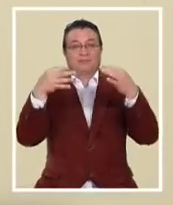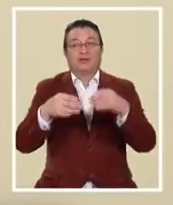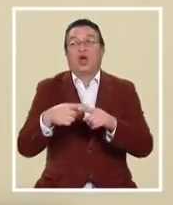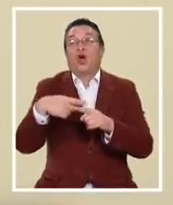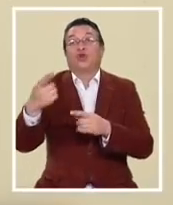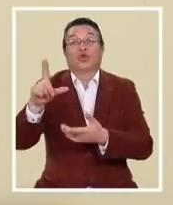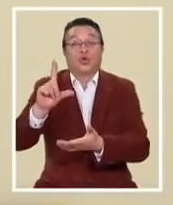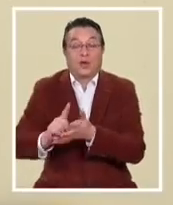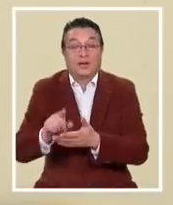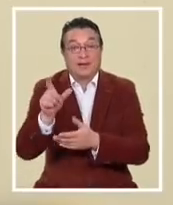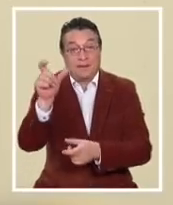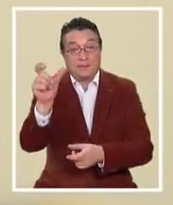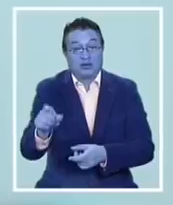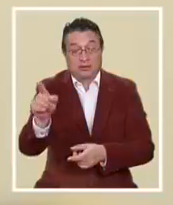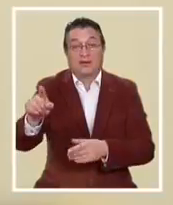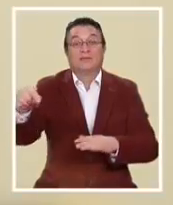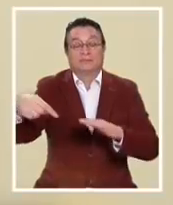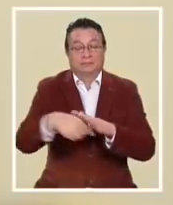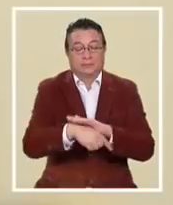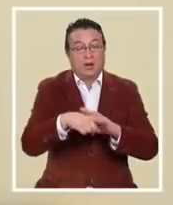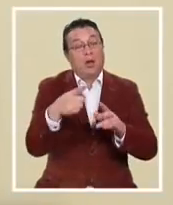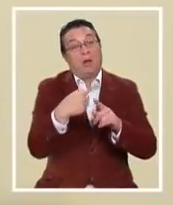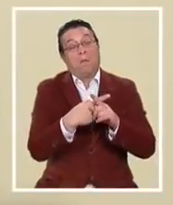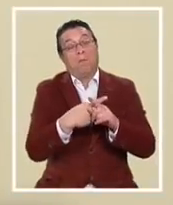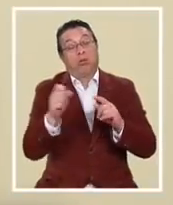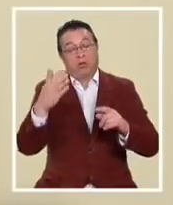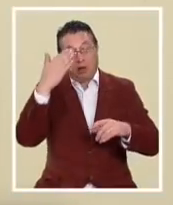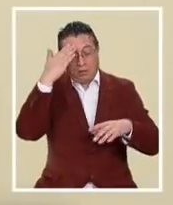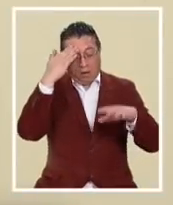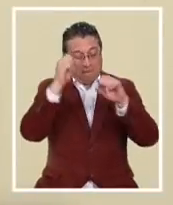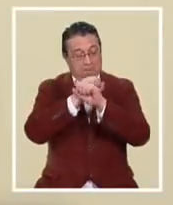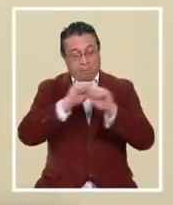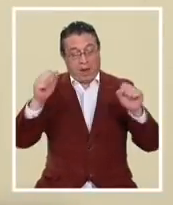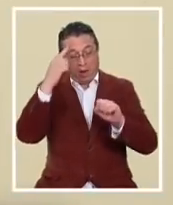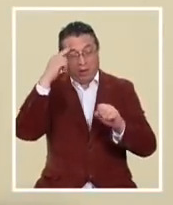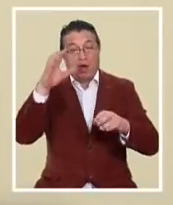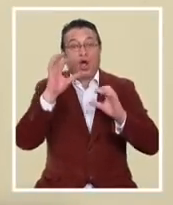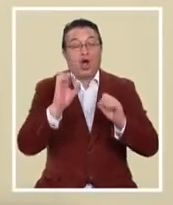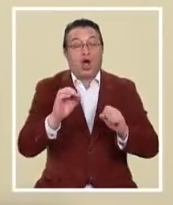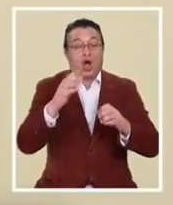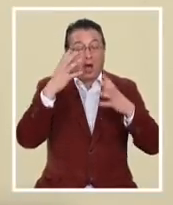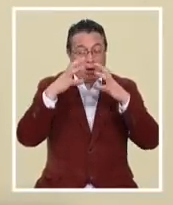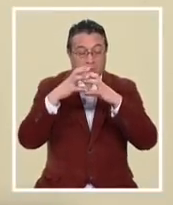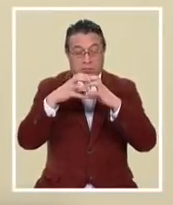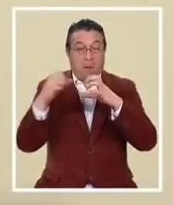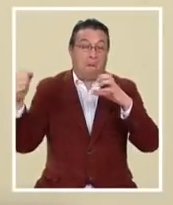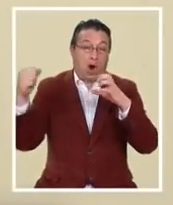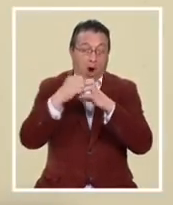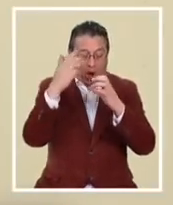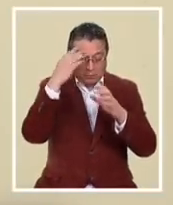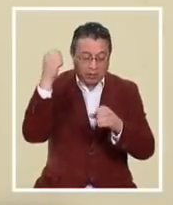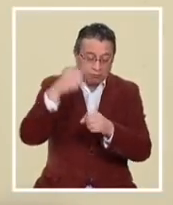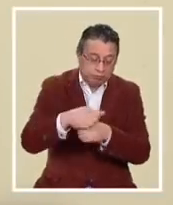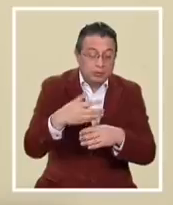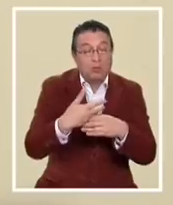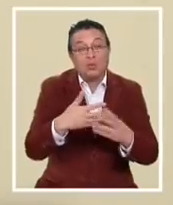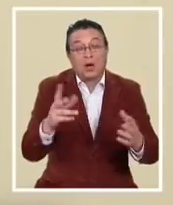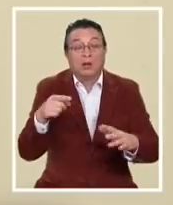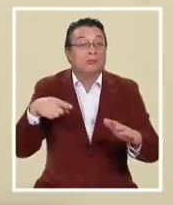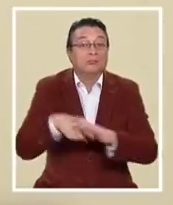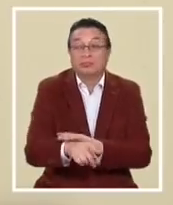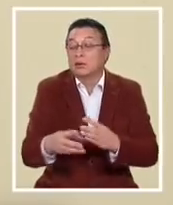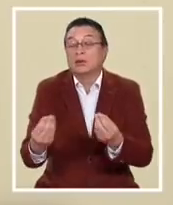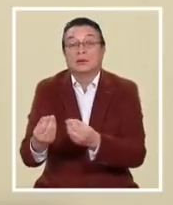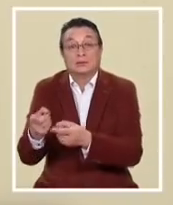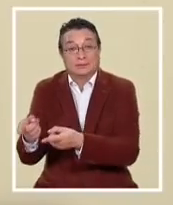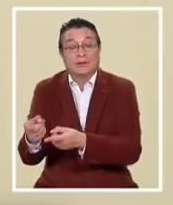lugar, es paciente que llega inconsciente por un accidente cerebrovascular, por un trauma encéfalo-craneano o alguna condición de ese tipo. En